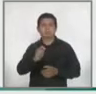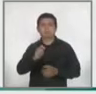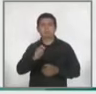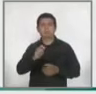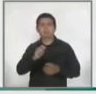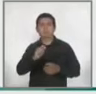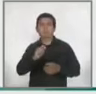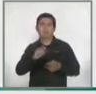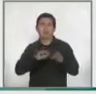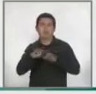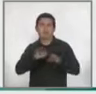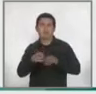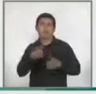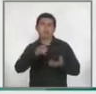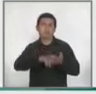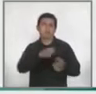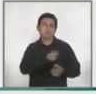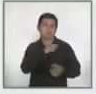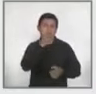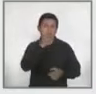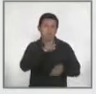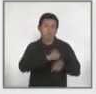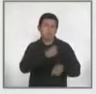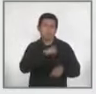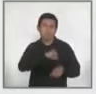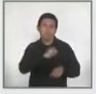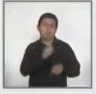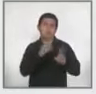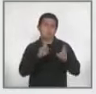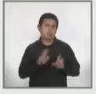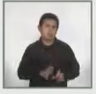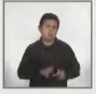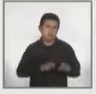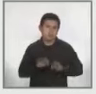otros perfiles afines a la salud.